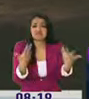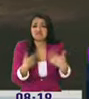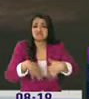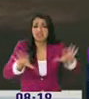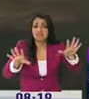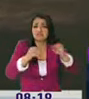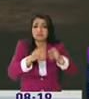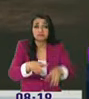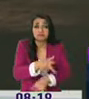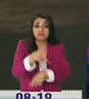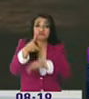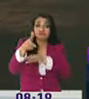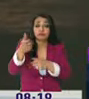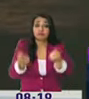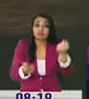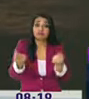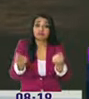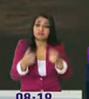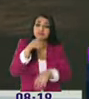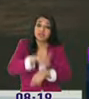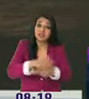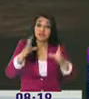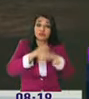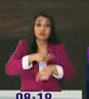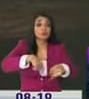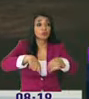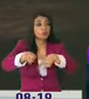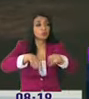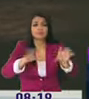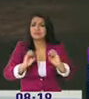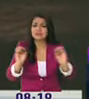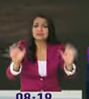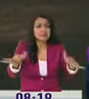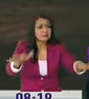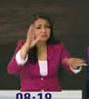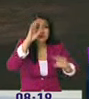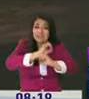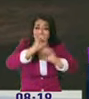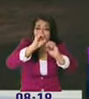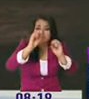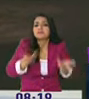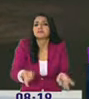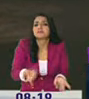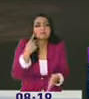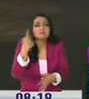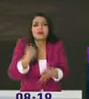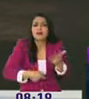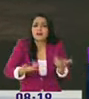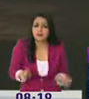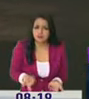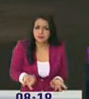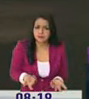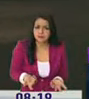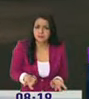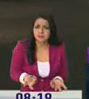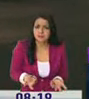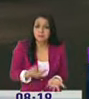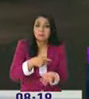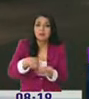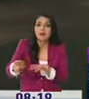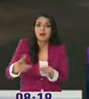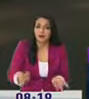Inclusive el patrullero que venía a la tarde, a la noche, ahora ya no tenemos nada. Entonces, ¿para qué estamos nosotros